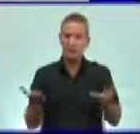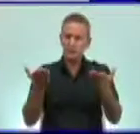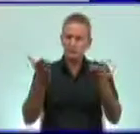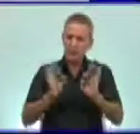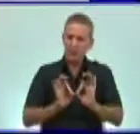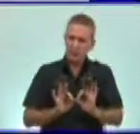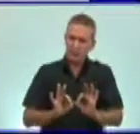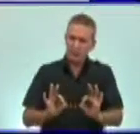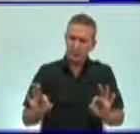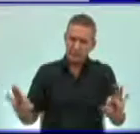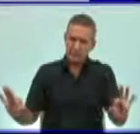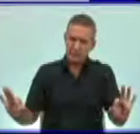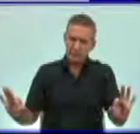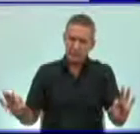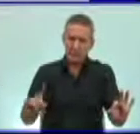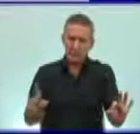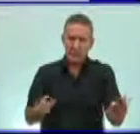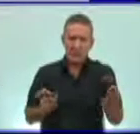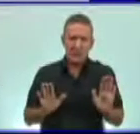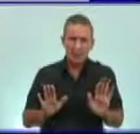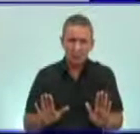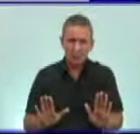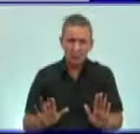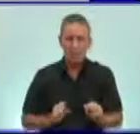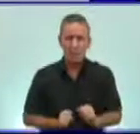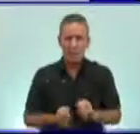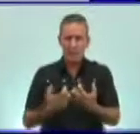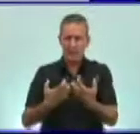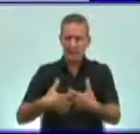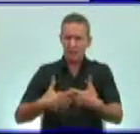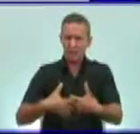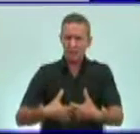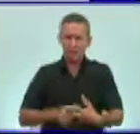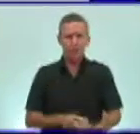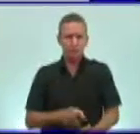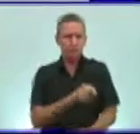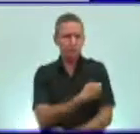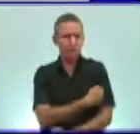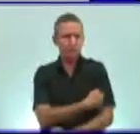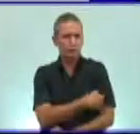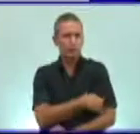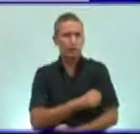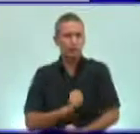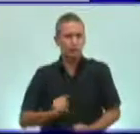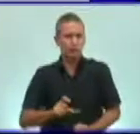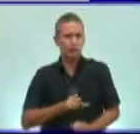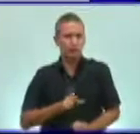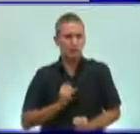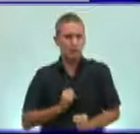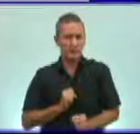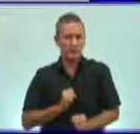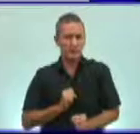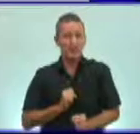perfeccionamiento ininterrumpido de la producción social. ¿Esto es una verdad relativa o verdad absoluta?